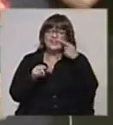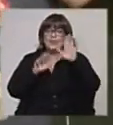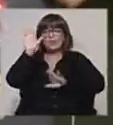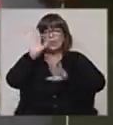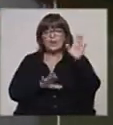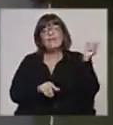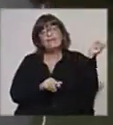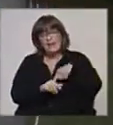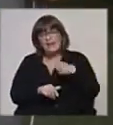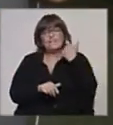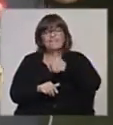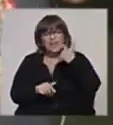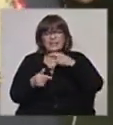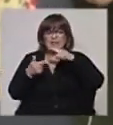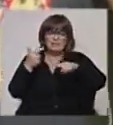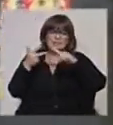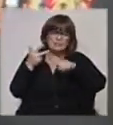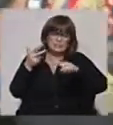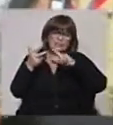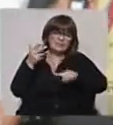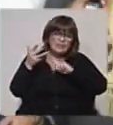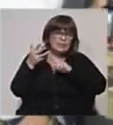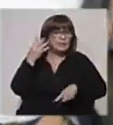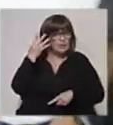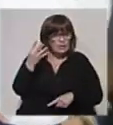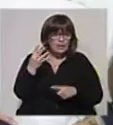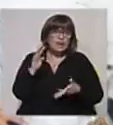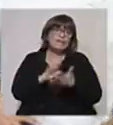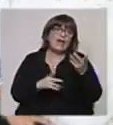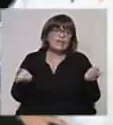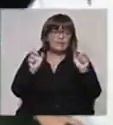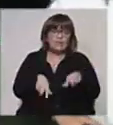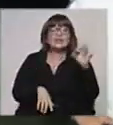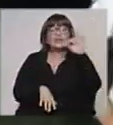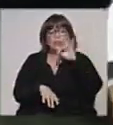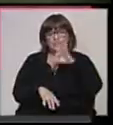sé que todavía faltan ellos, Doña Bastarda, Curtidores y La Trasnochada. Y ahora en un ratito nos vamos a ir a Durazno.